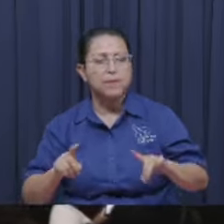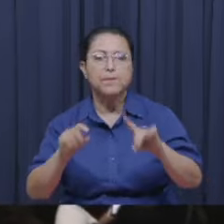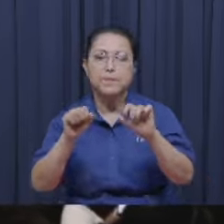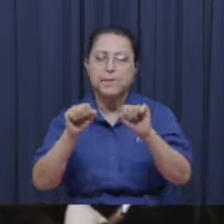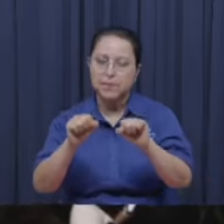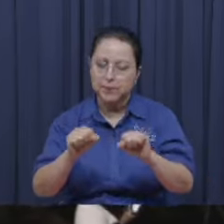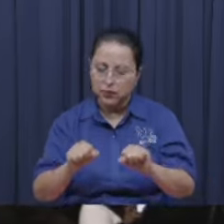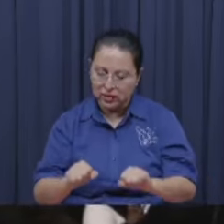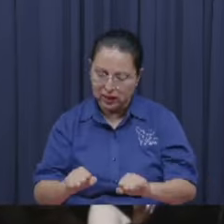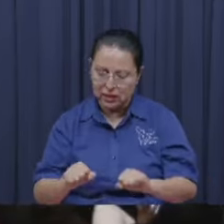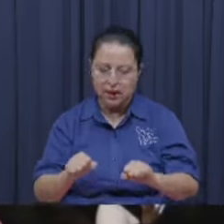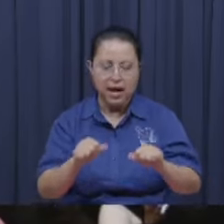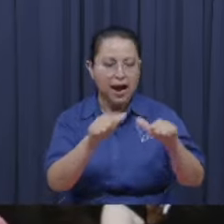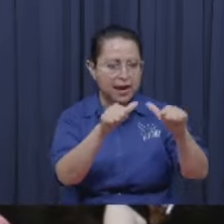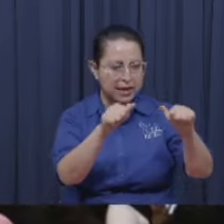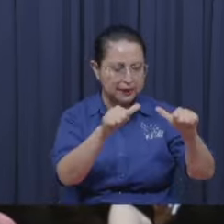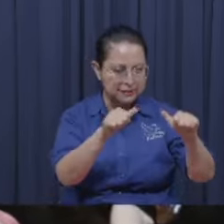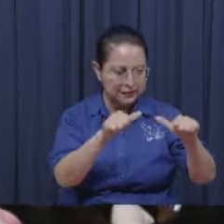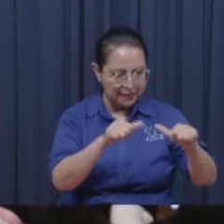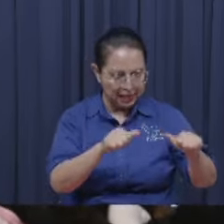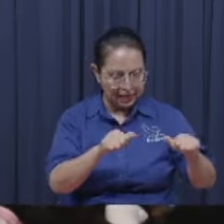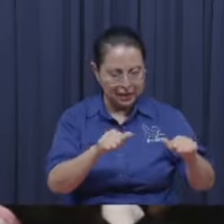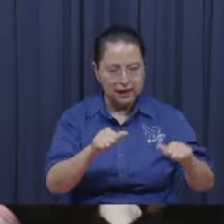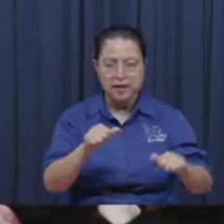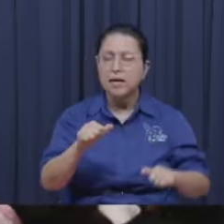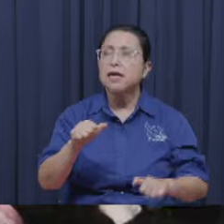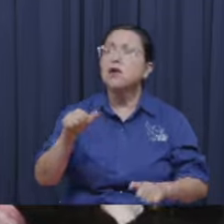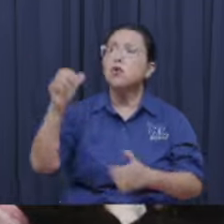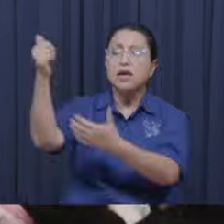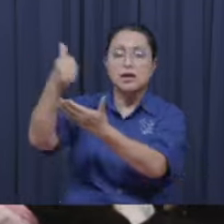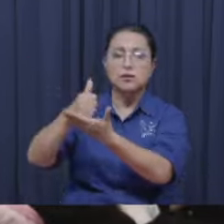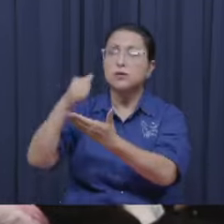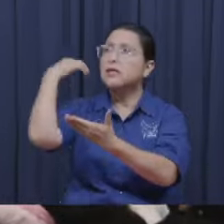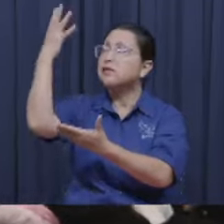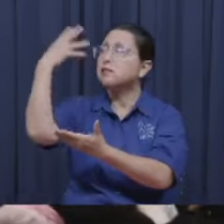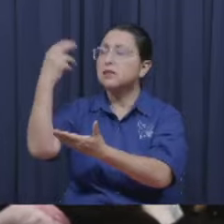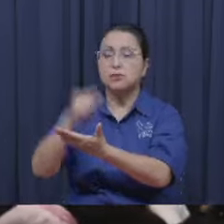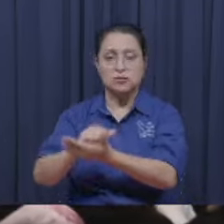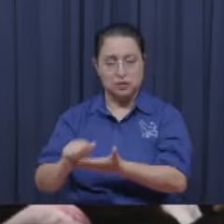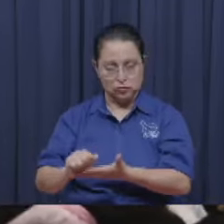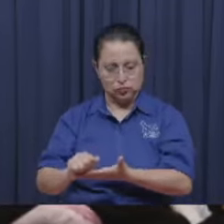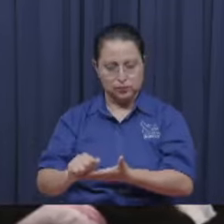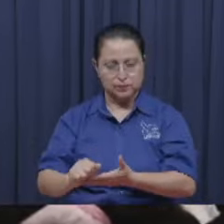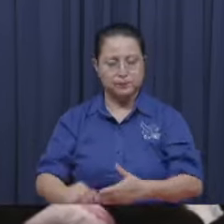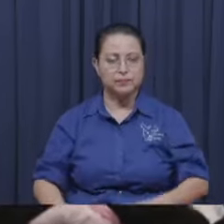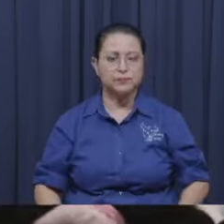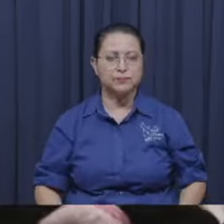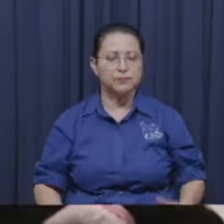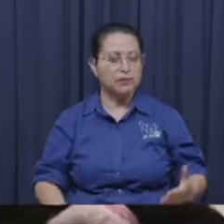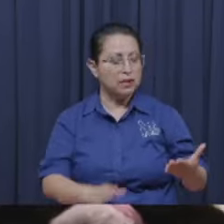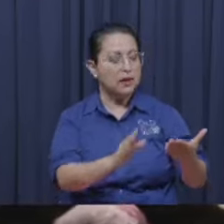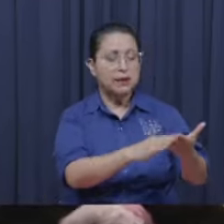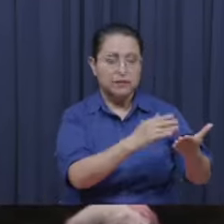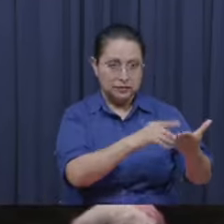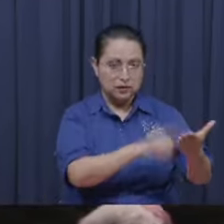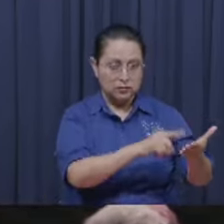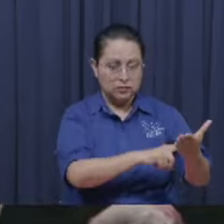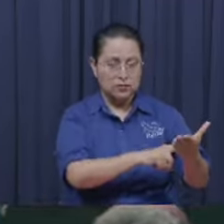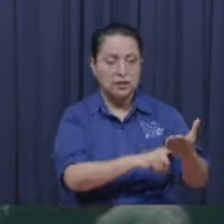Bueno, todo se puede analizar por el Espíritu, pero leamos y entonces vamos a ir platicando. Cuando salió Jesús del